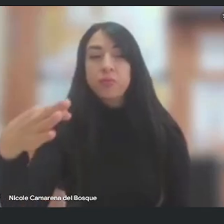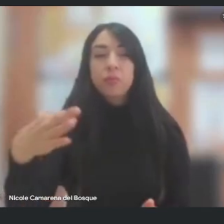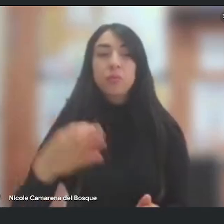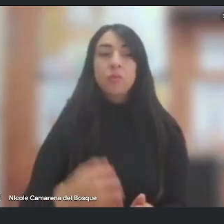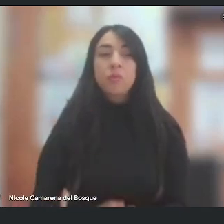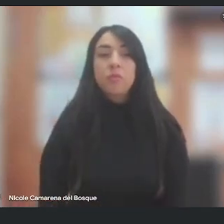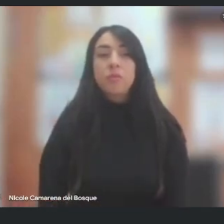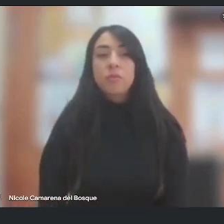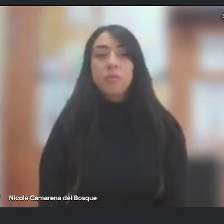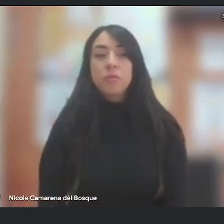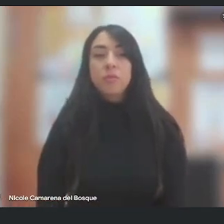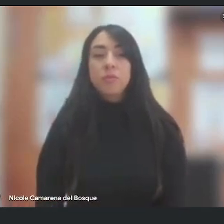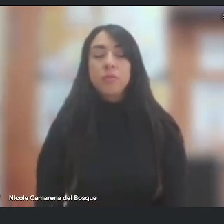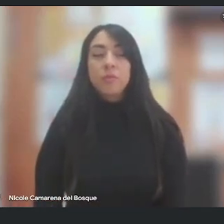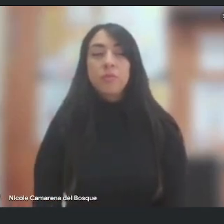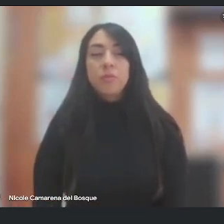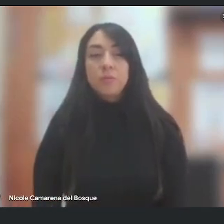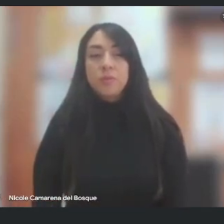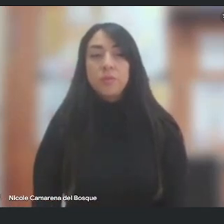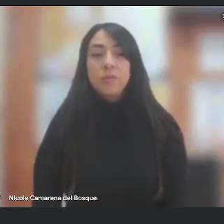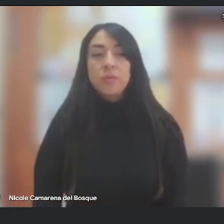sexualidad.